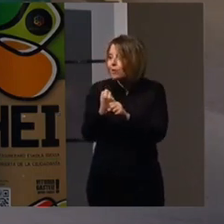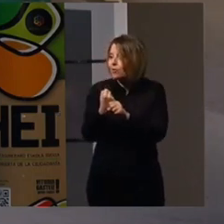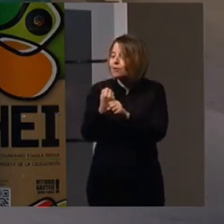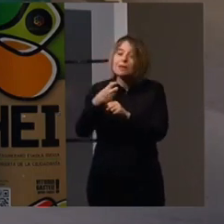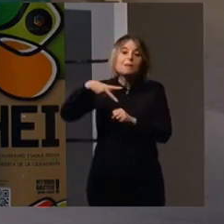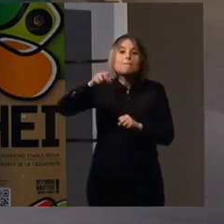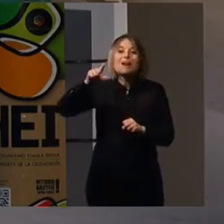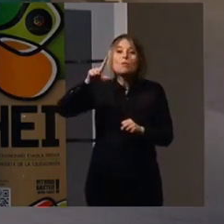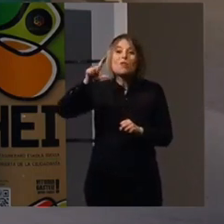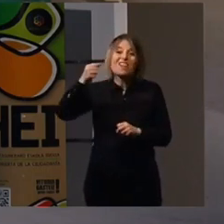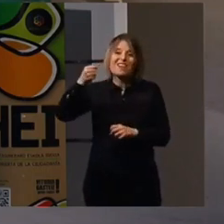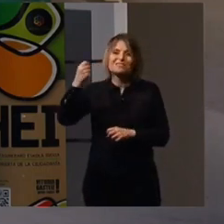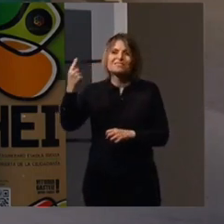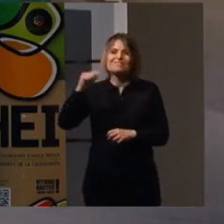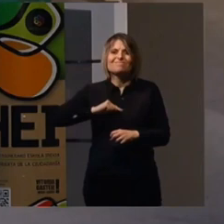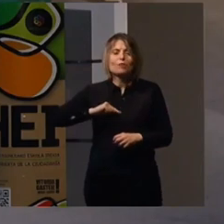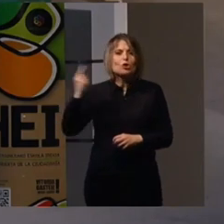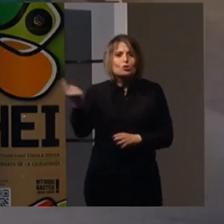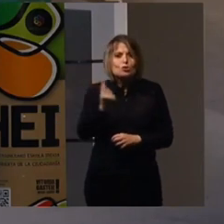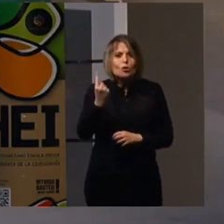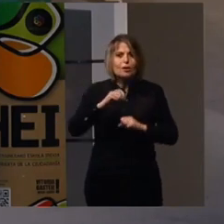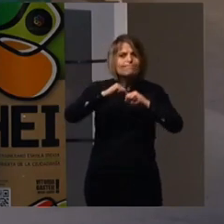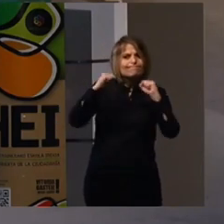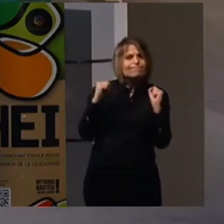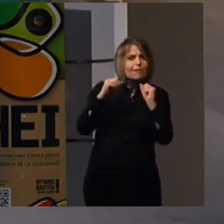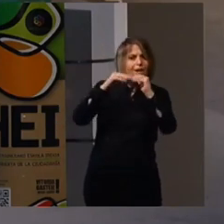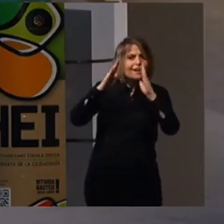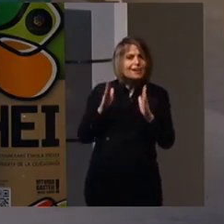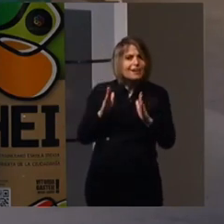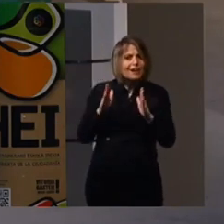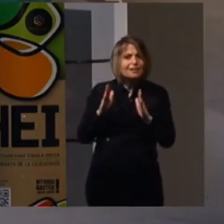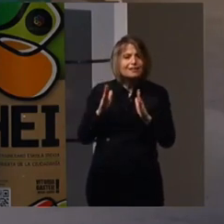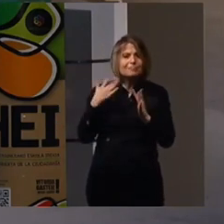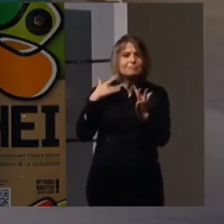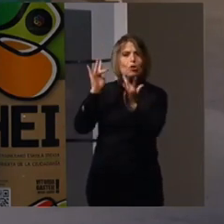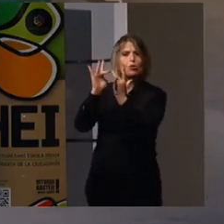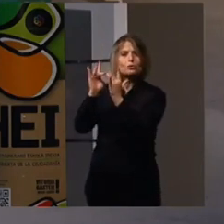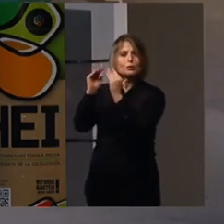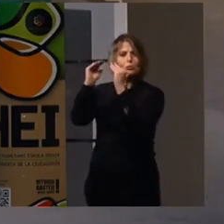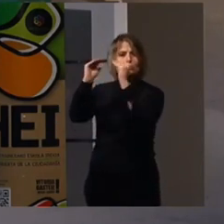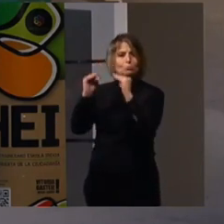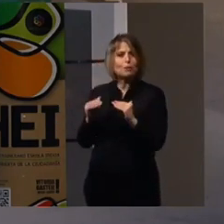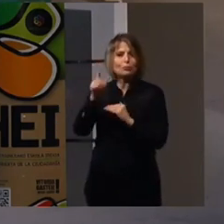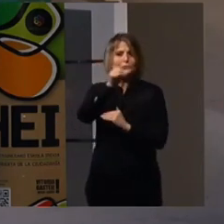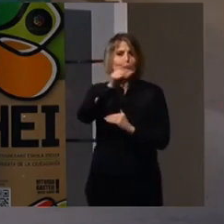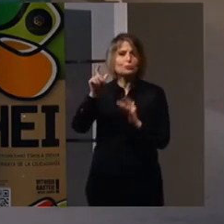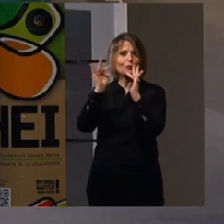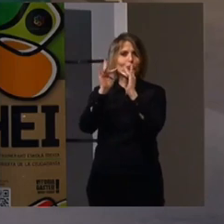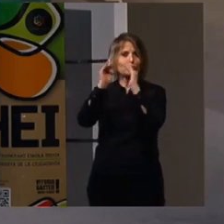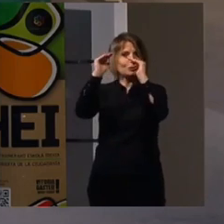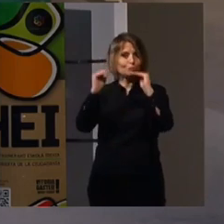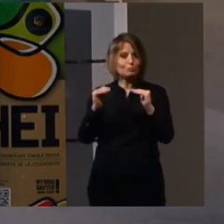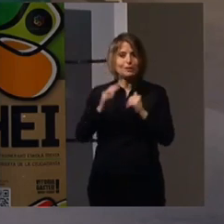Y Manuela está sola, muy sola. Cada vez sale menos de casa y cada vez se relaciona menos con otras